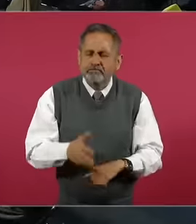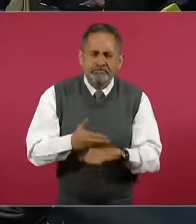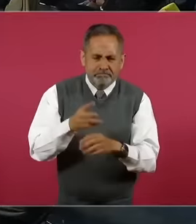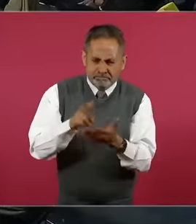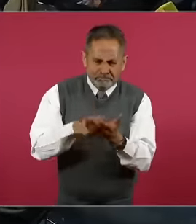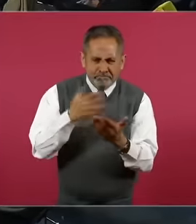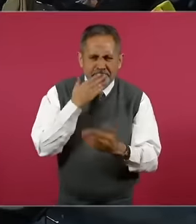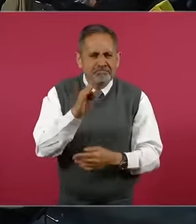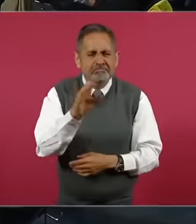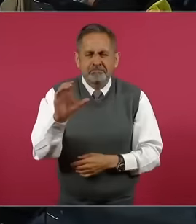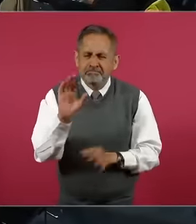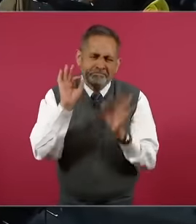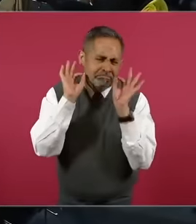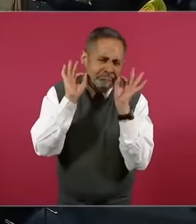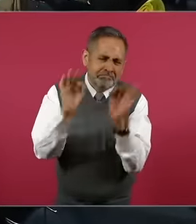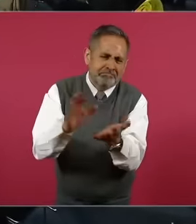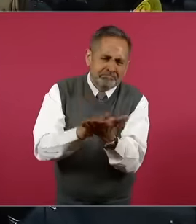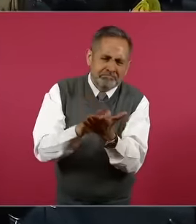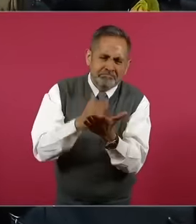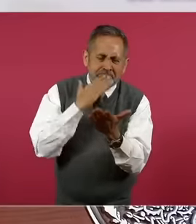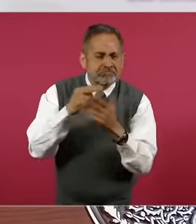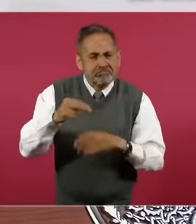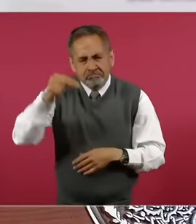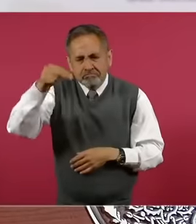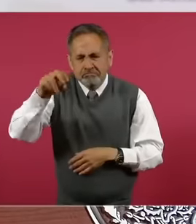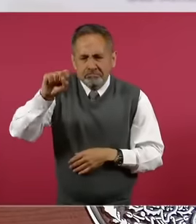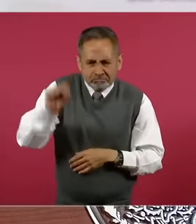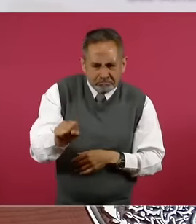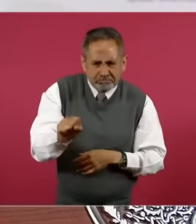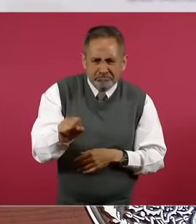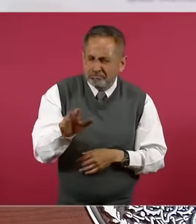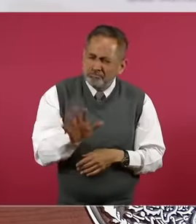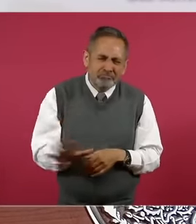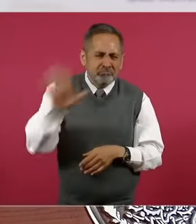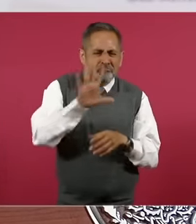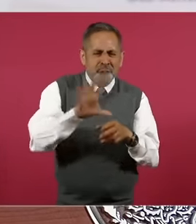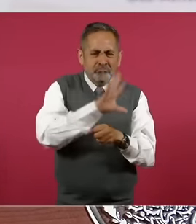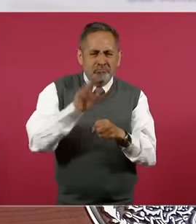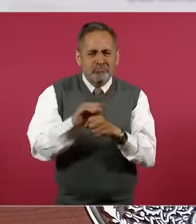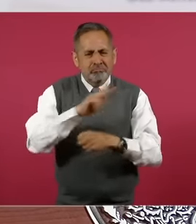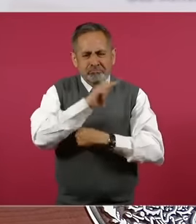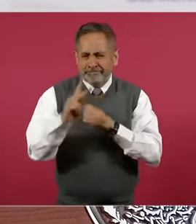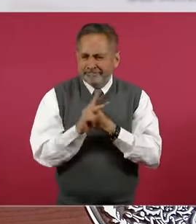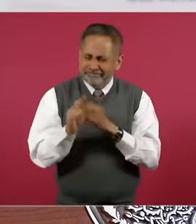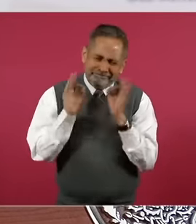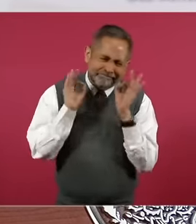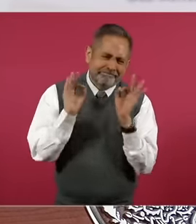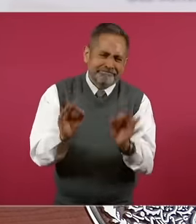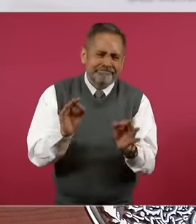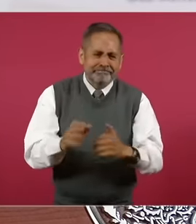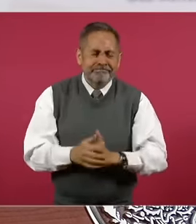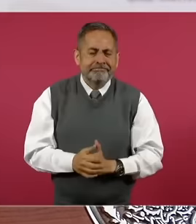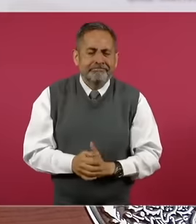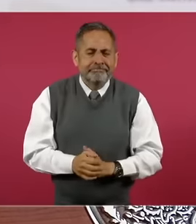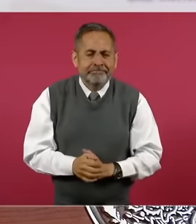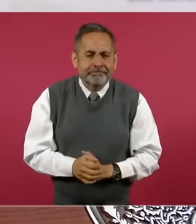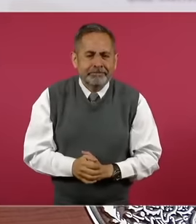merecido, Baja California, norte, sur, todo el país, todo el país. Todo.